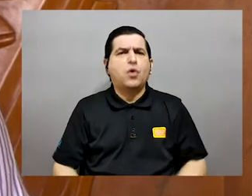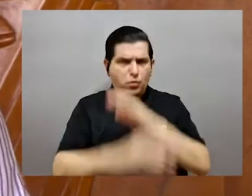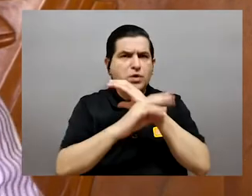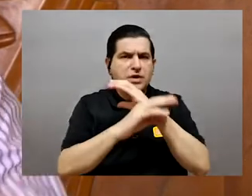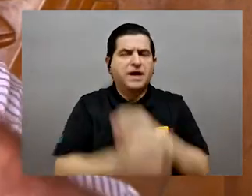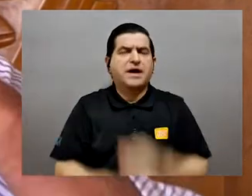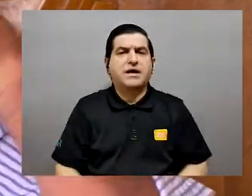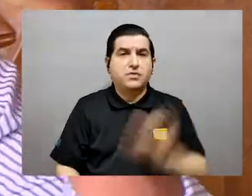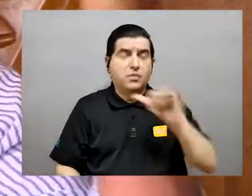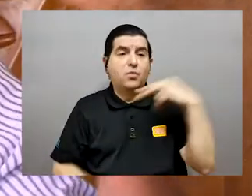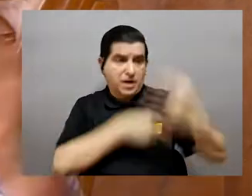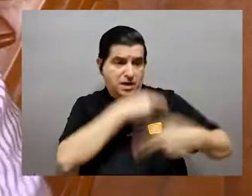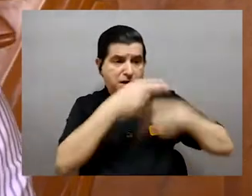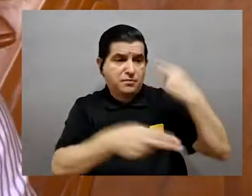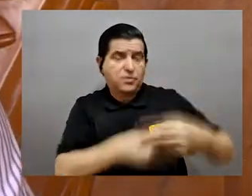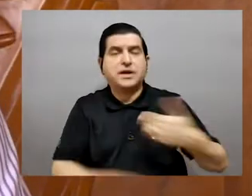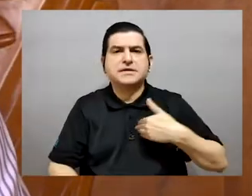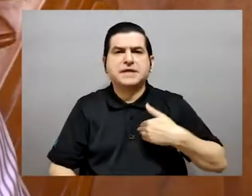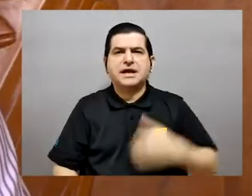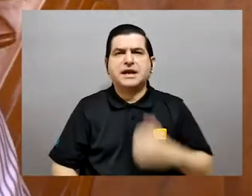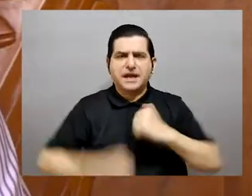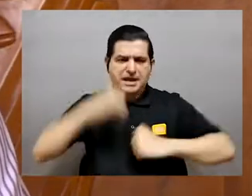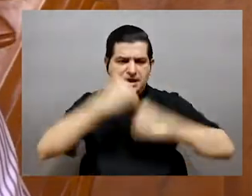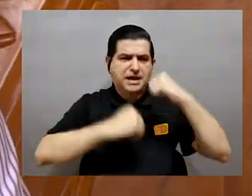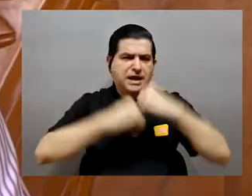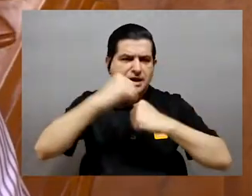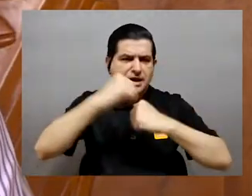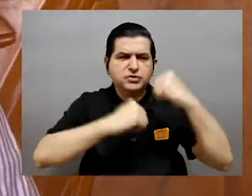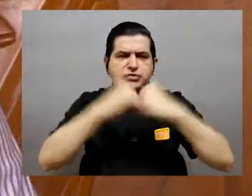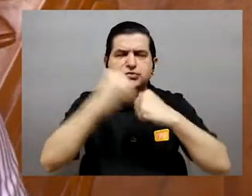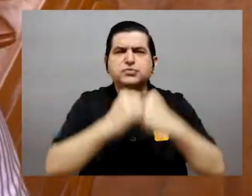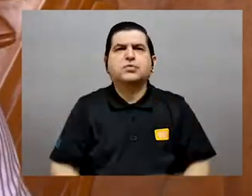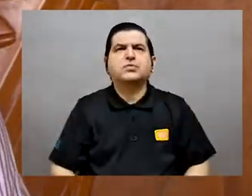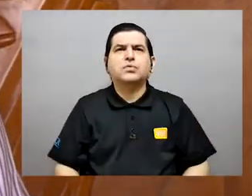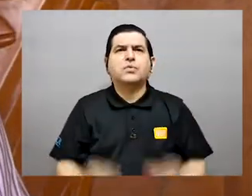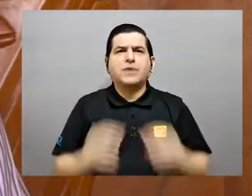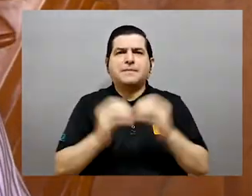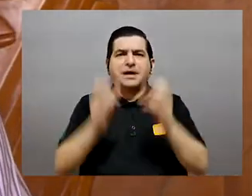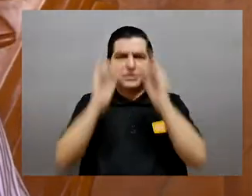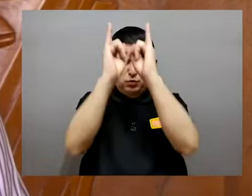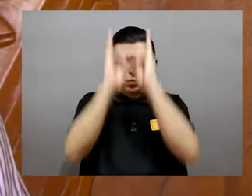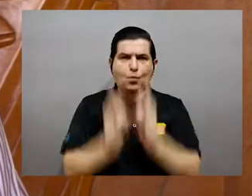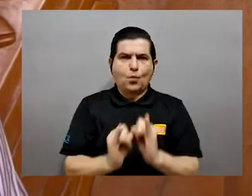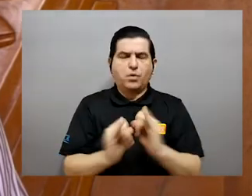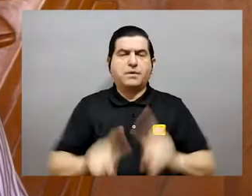Y yo digo, ¿de dónde se le salió eso? Yo lo que estoy sacando es rescatando